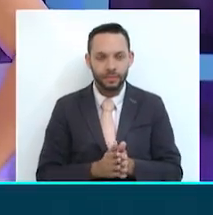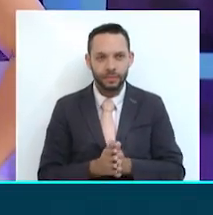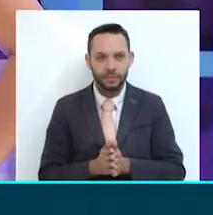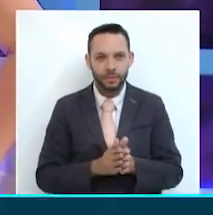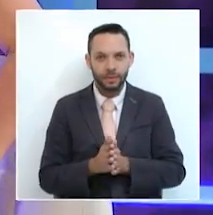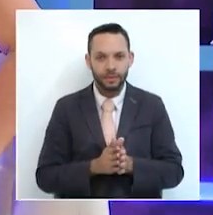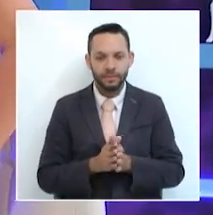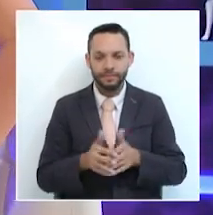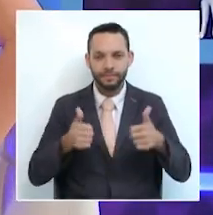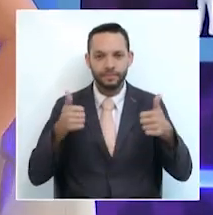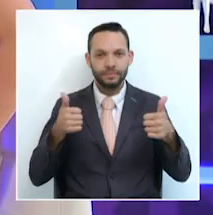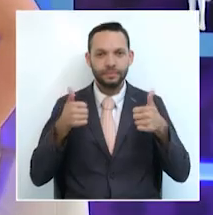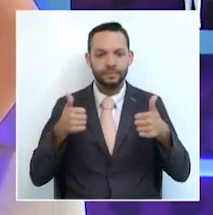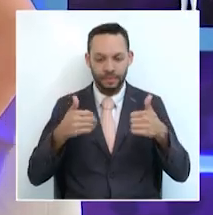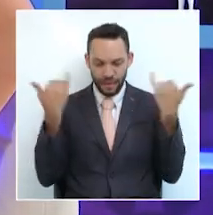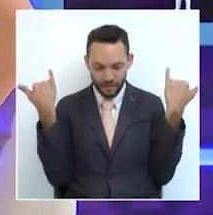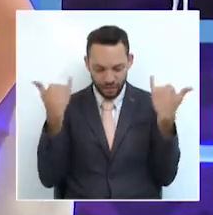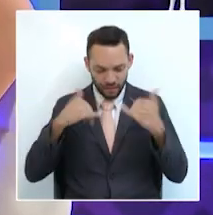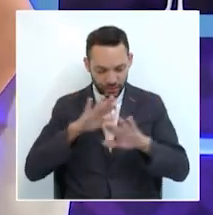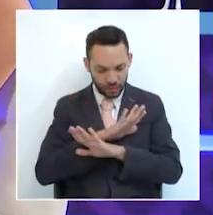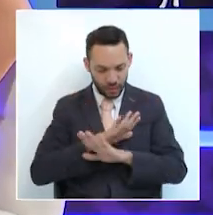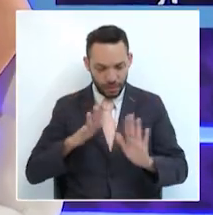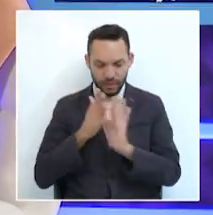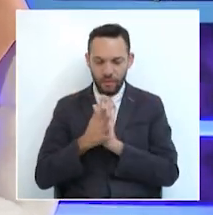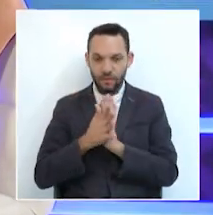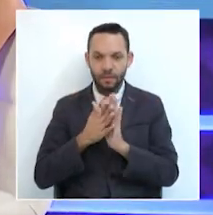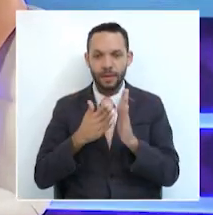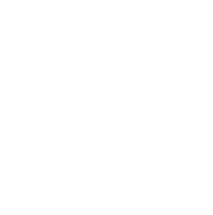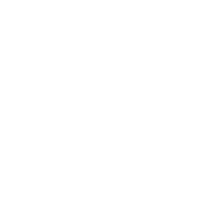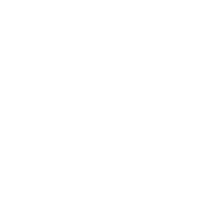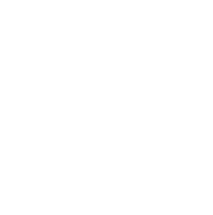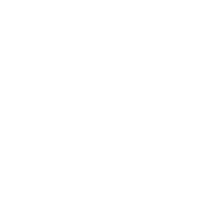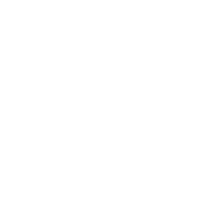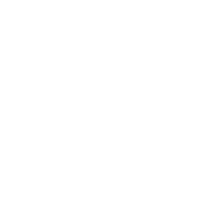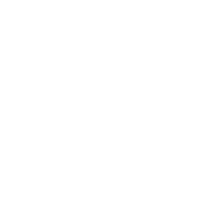Muy bien y de esta manera llegamos al final de Sin Estrés nos vemos mañana con más información.